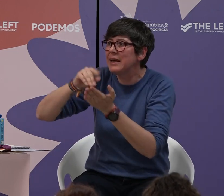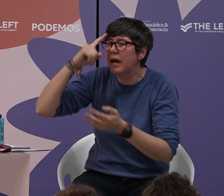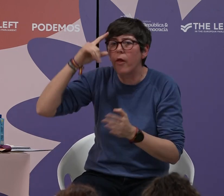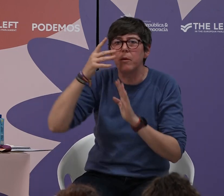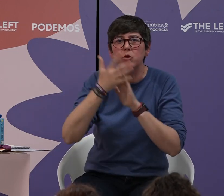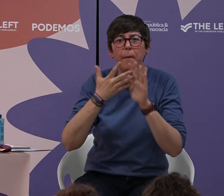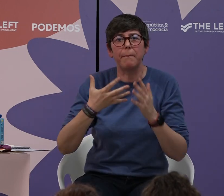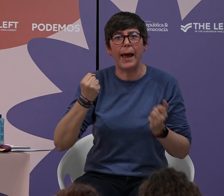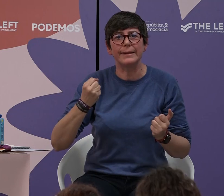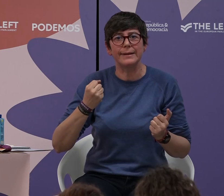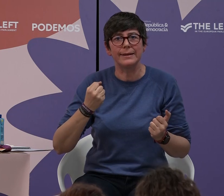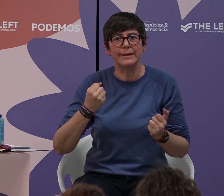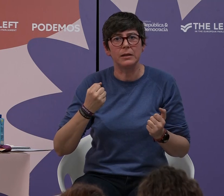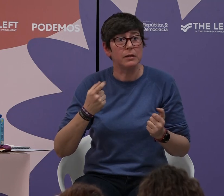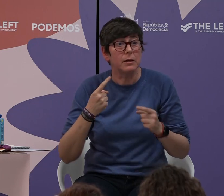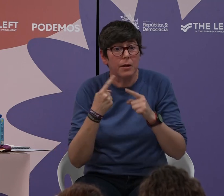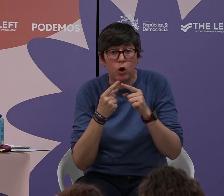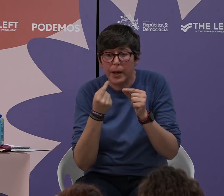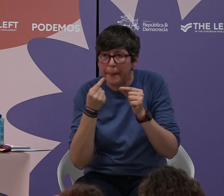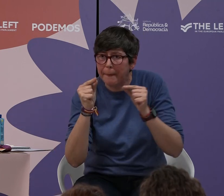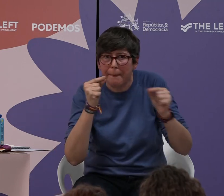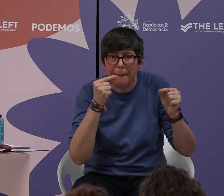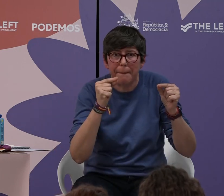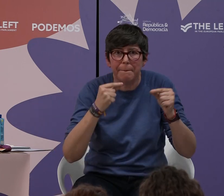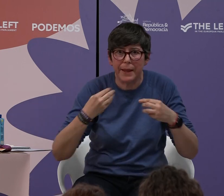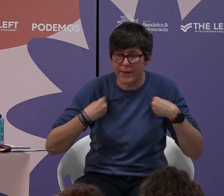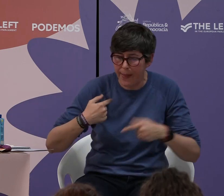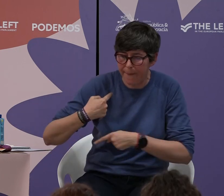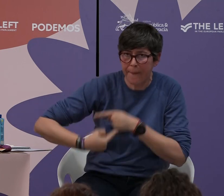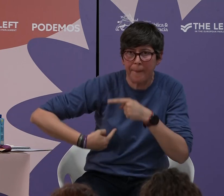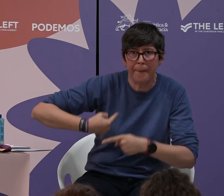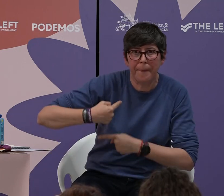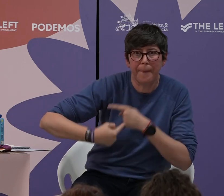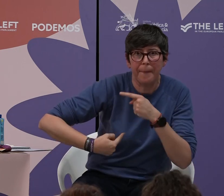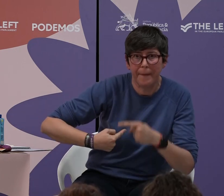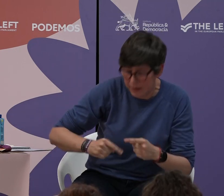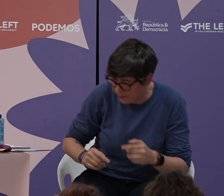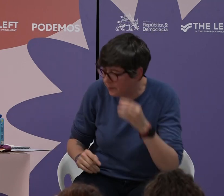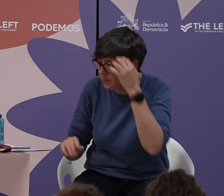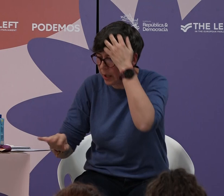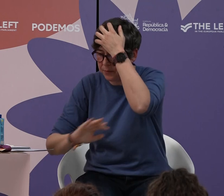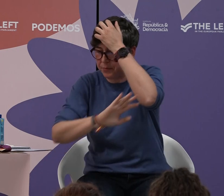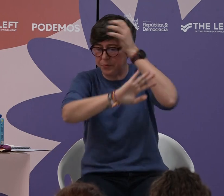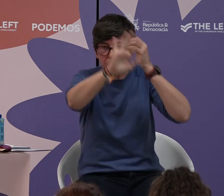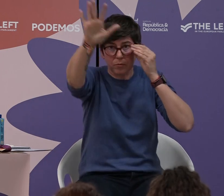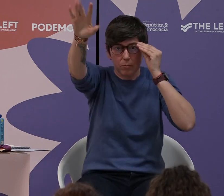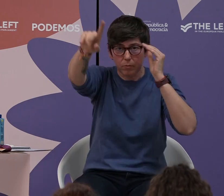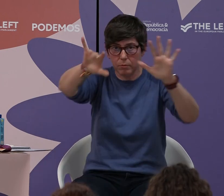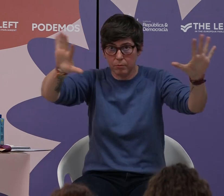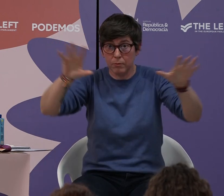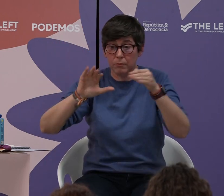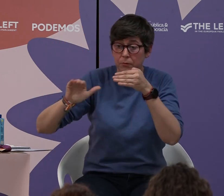comentaba los ejemplos prácticos que tenemos que escuchar a la ciudadanía os decía la ampliación del puerto de valencia lo de las ideas lamat es decir Escuchar escuchar